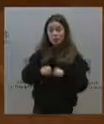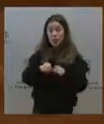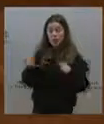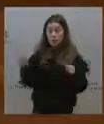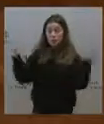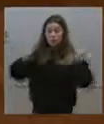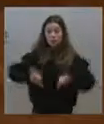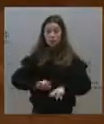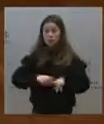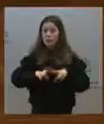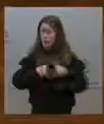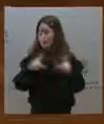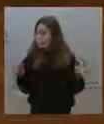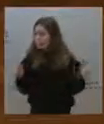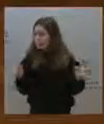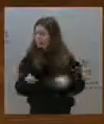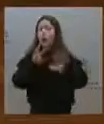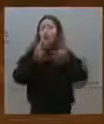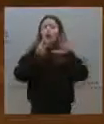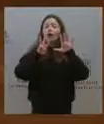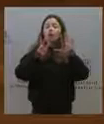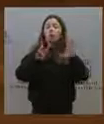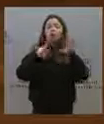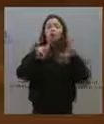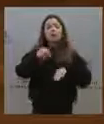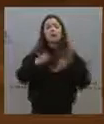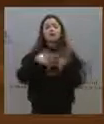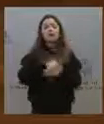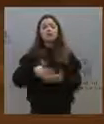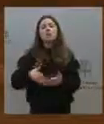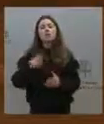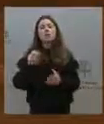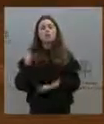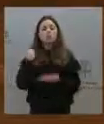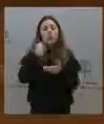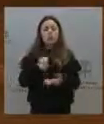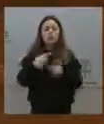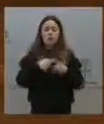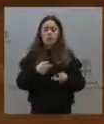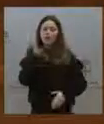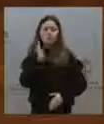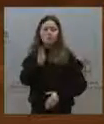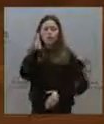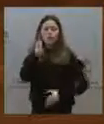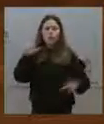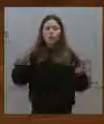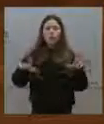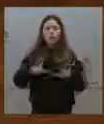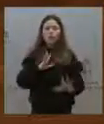86,7 millones de impuestos de sucesiones son un ataque directo a las familias y un agravio frente a los españoles que viven en otras comunidades que ni siquiera lo